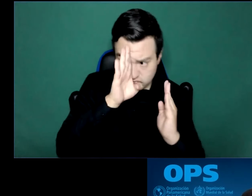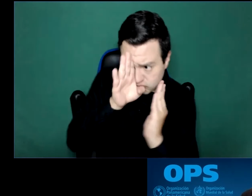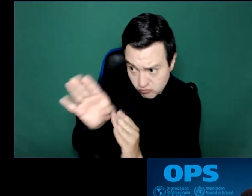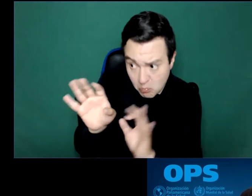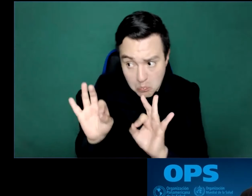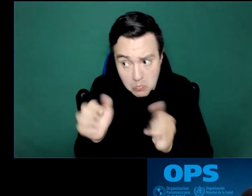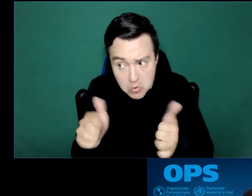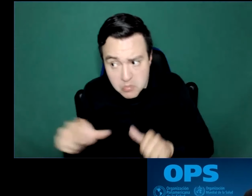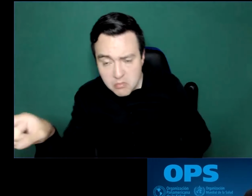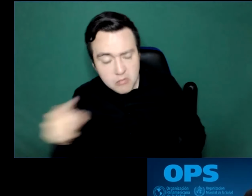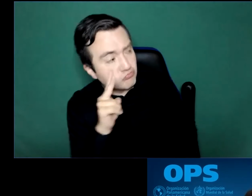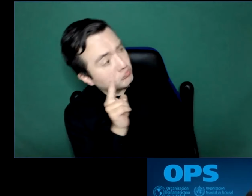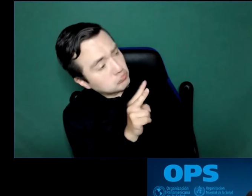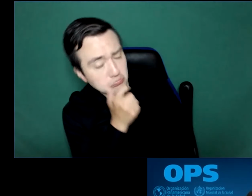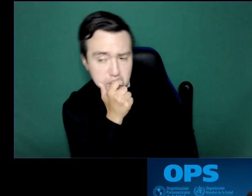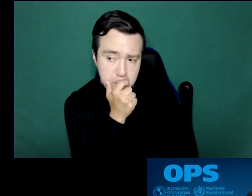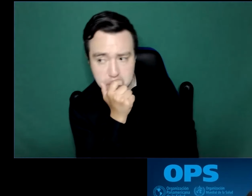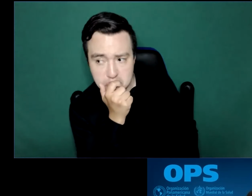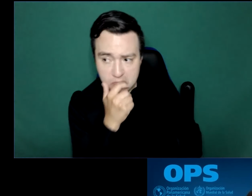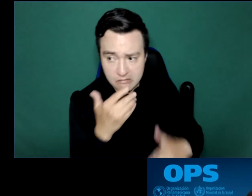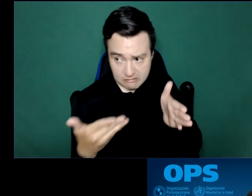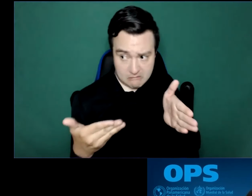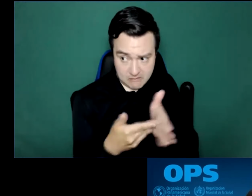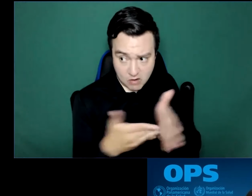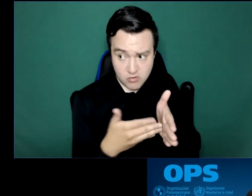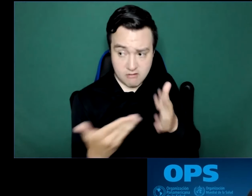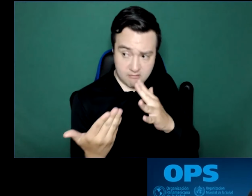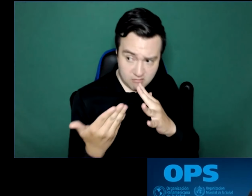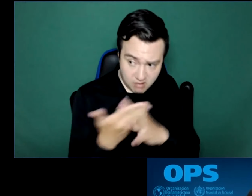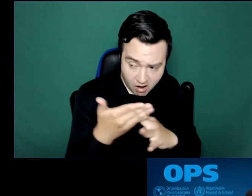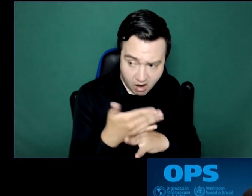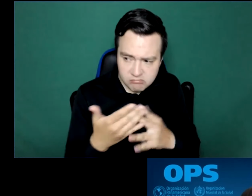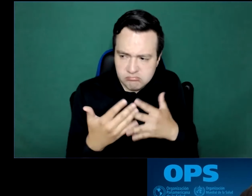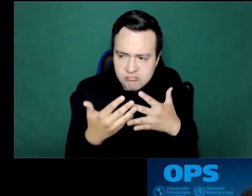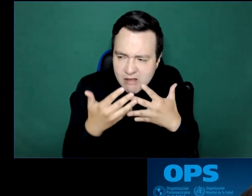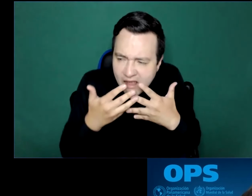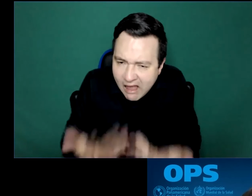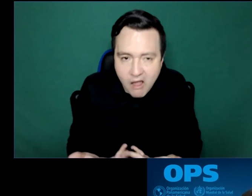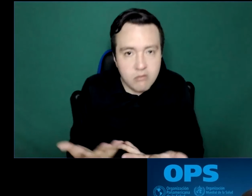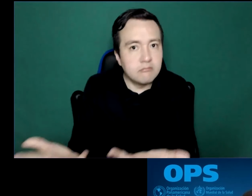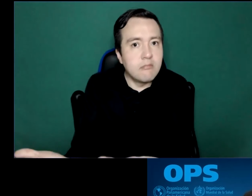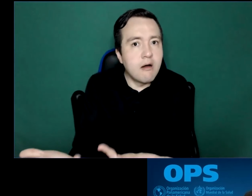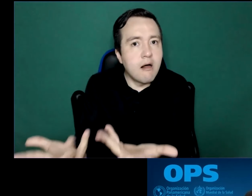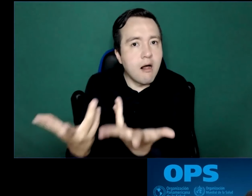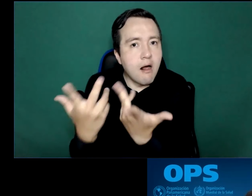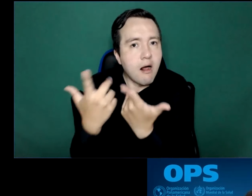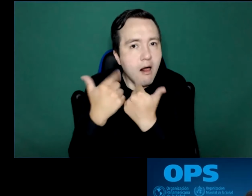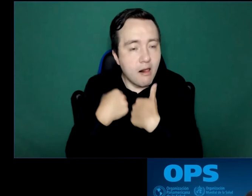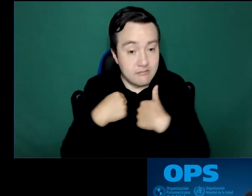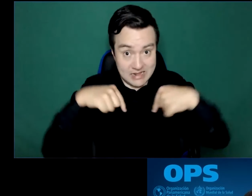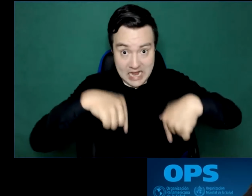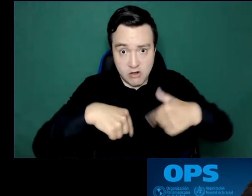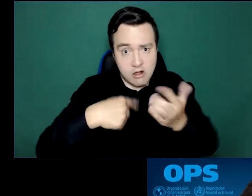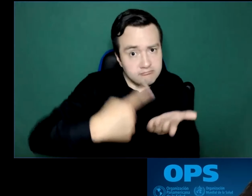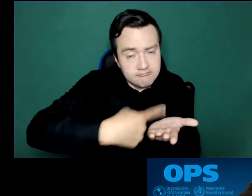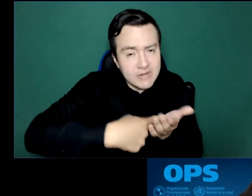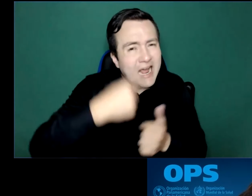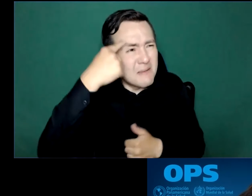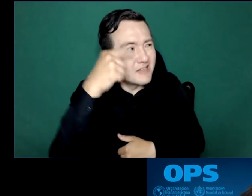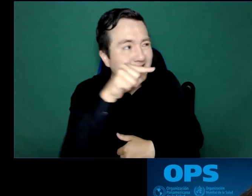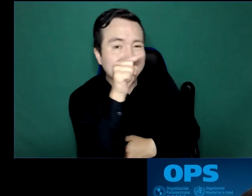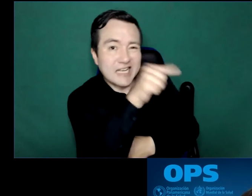acceso, que las relaciona también con las discusiones que estamos teniendo de la necesidad de sistemas de salud más resilientes después de la COVID-19.